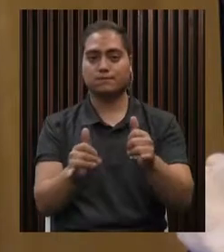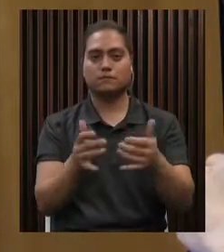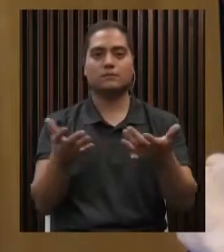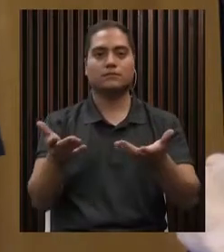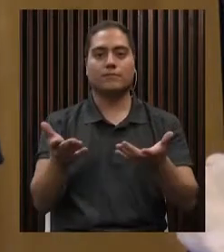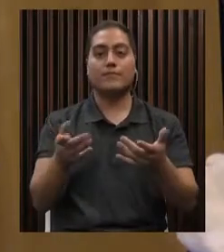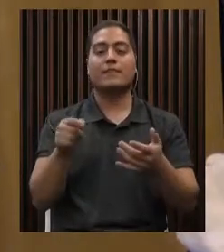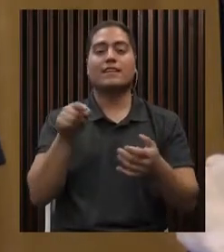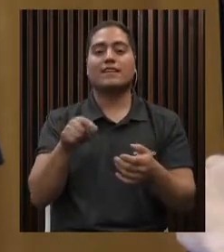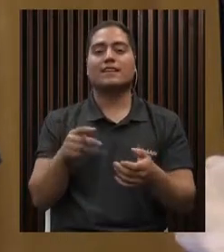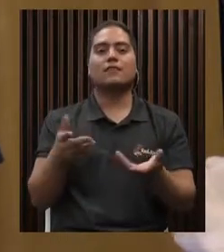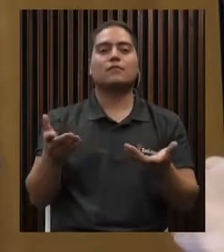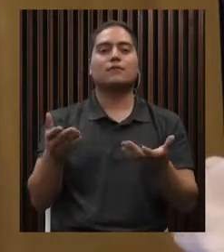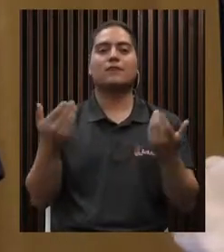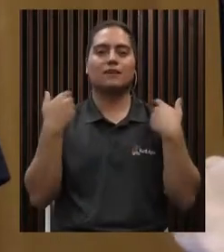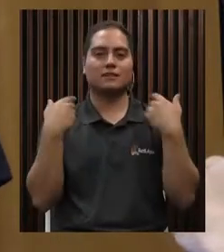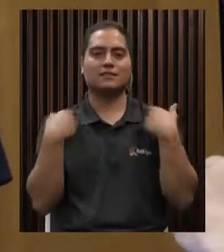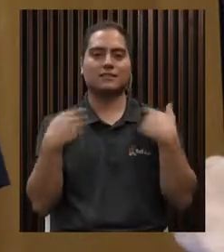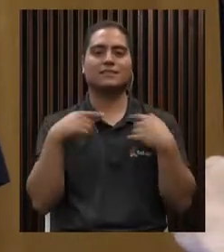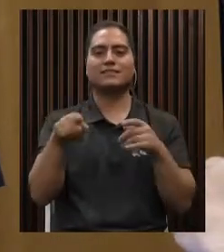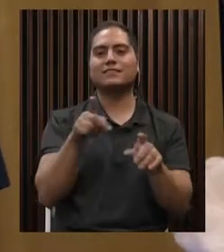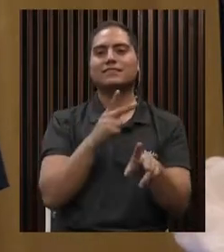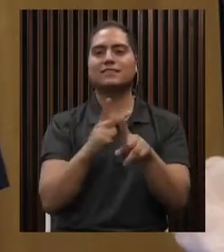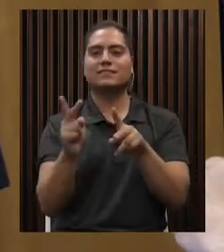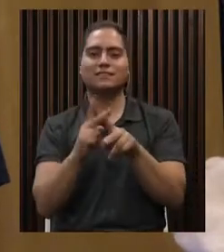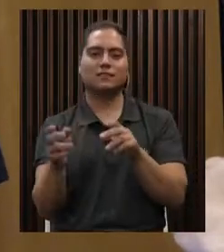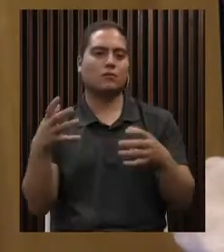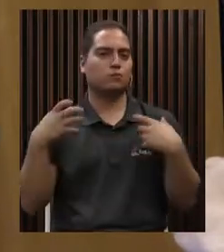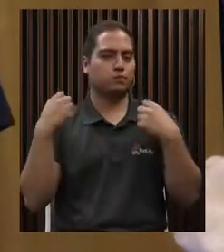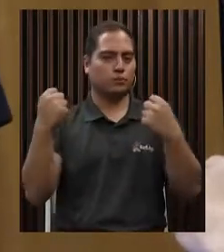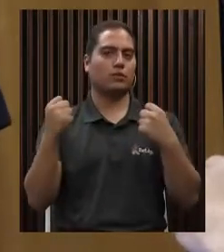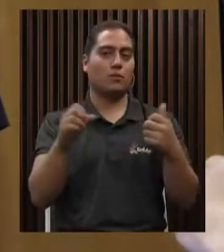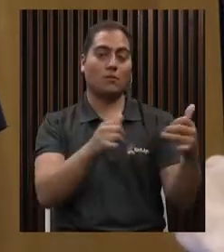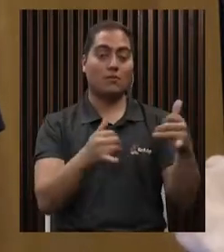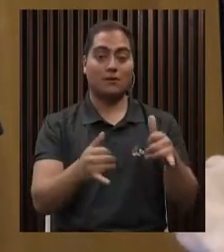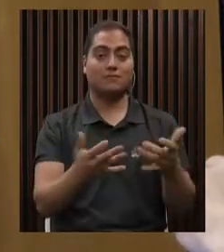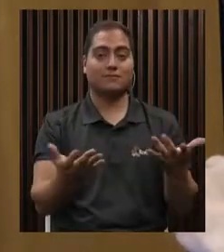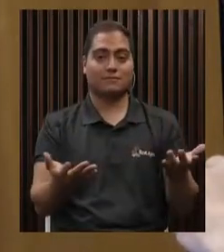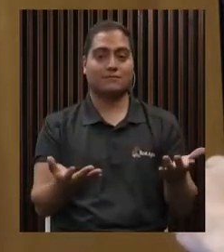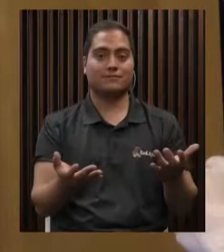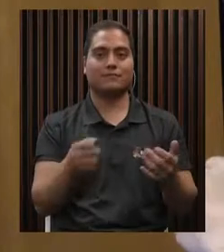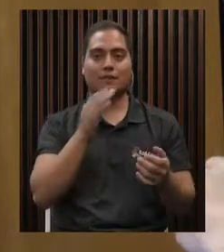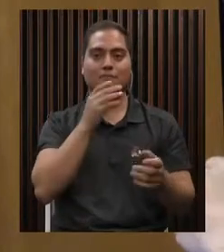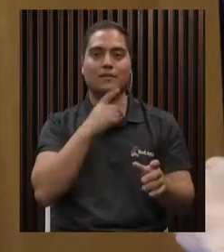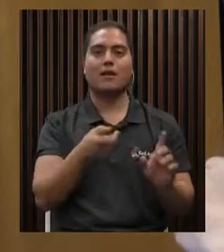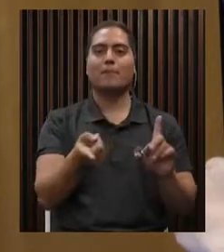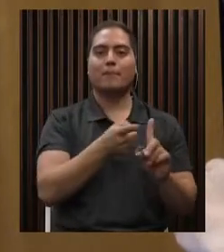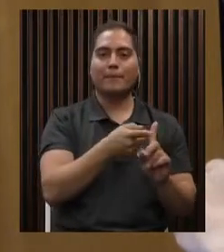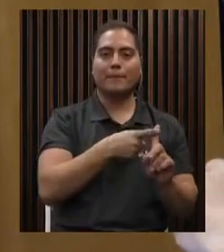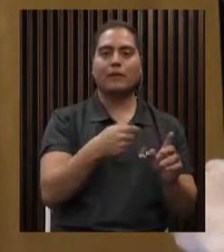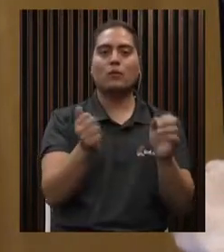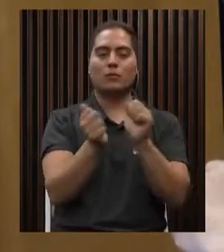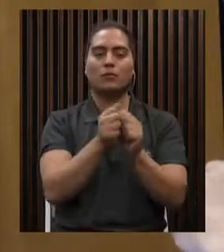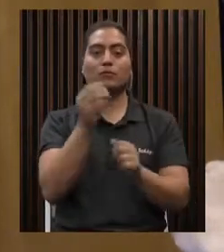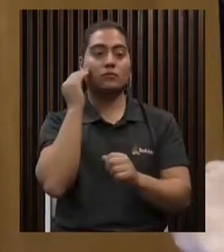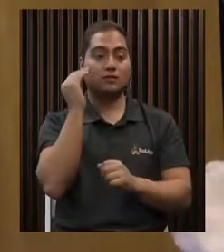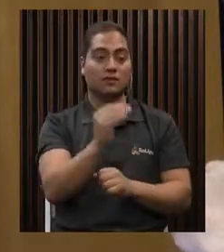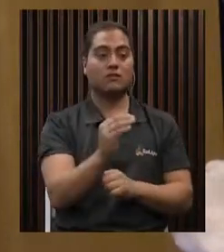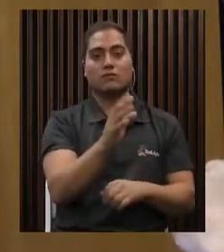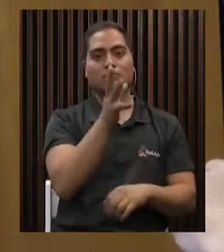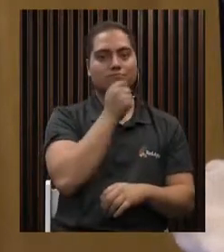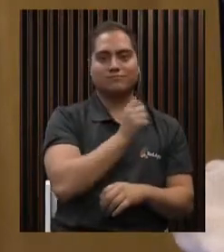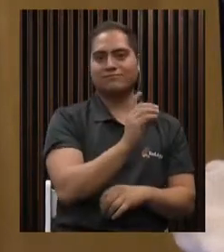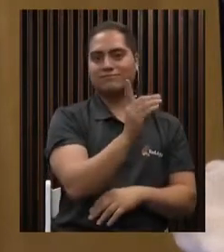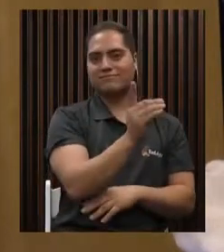y poder ejercer este poder del juego y poder participar con aquellos niños que también no tienen discapacidad a través